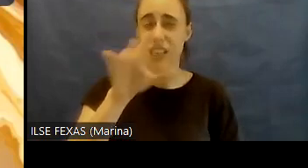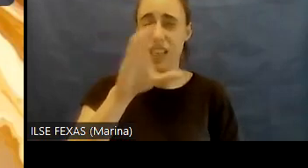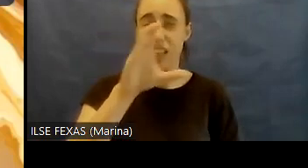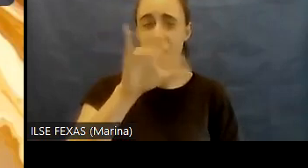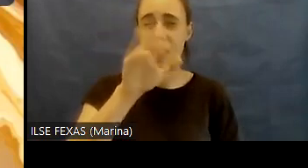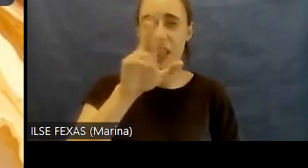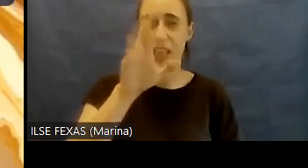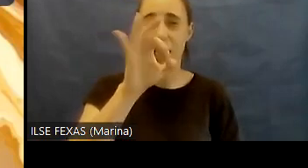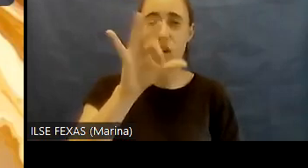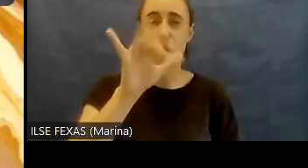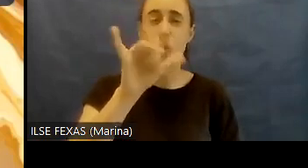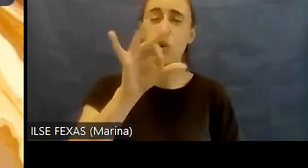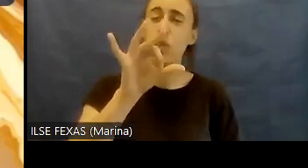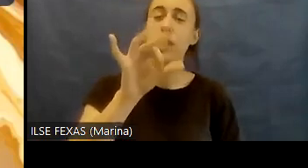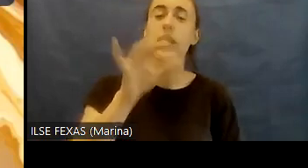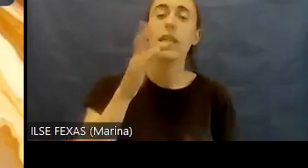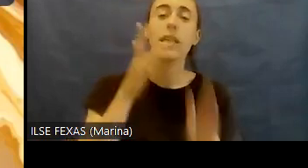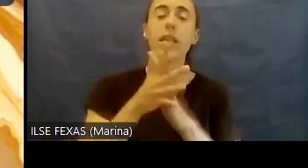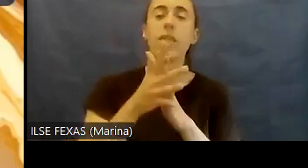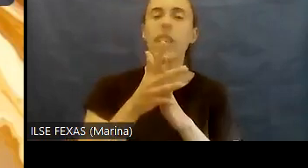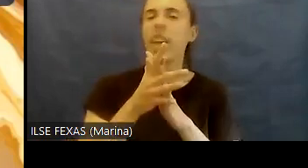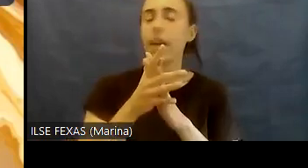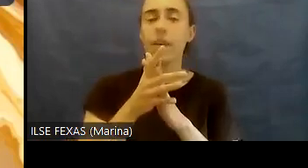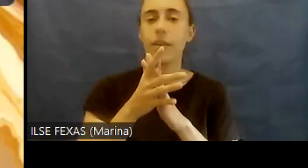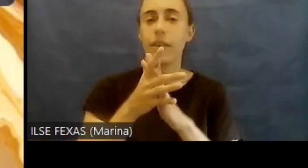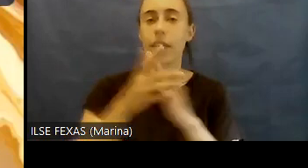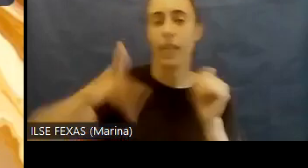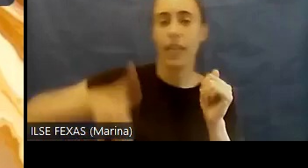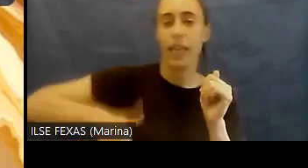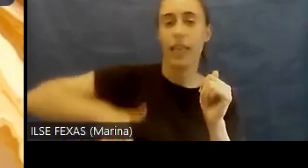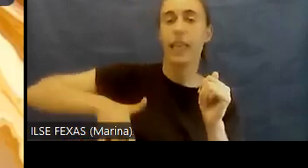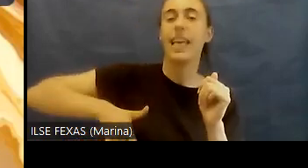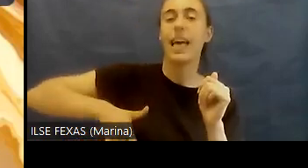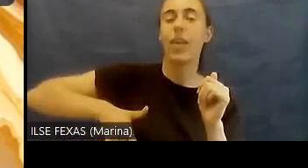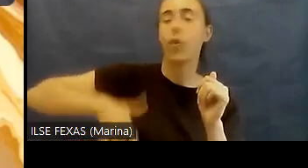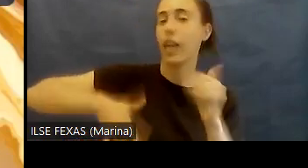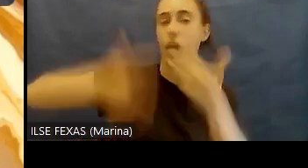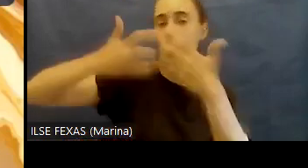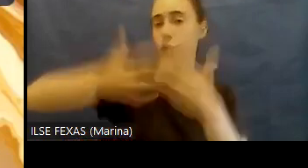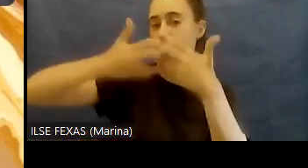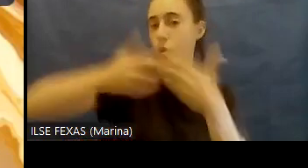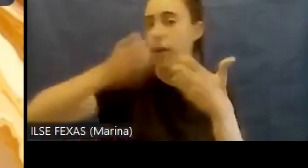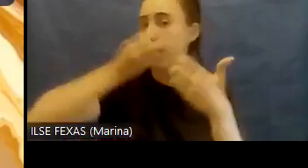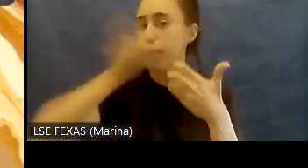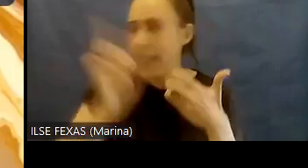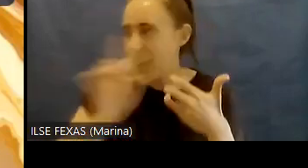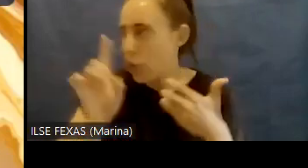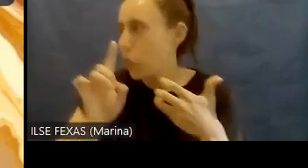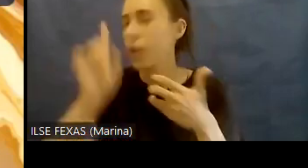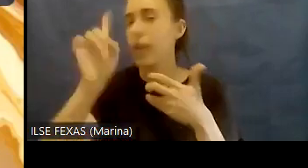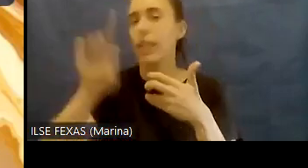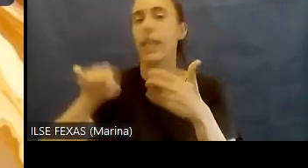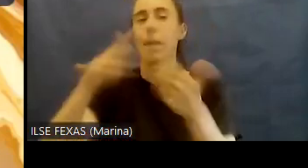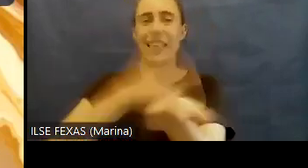sabéis, es la desestructuración completa del hígado. Ese hígado ya no funciona adecuadamente, los vasos no